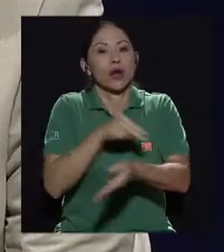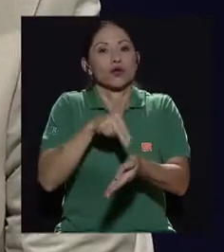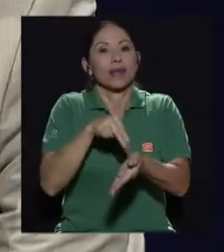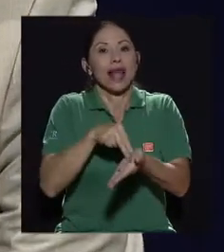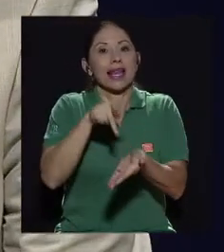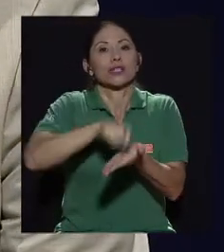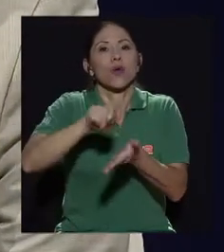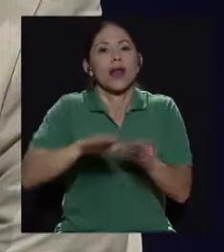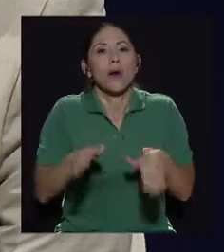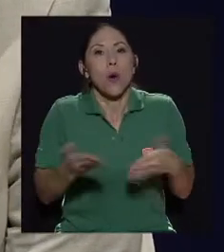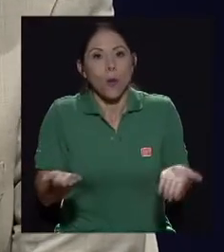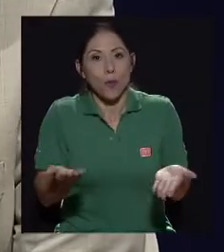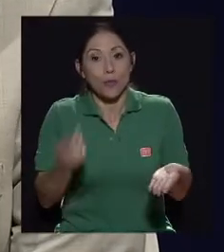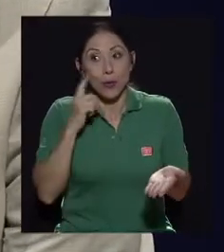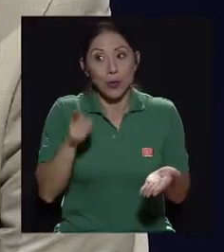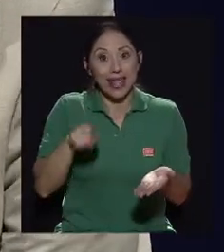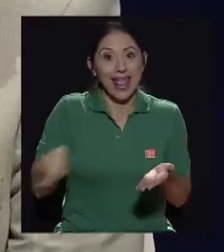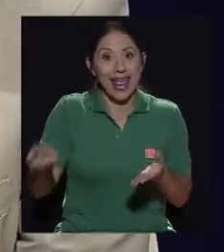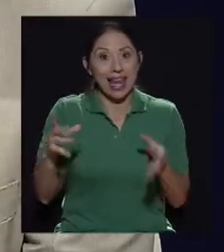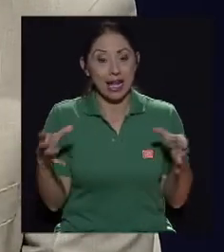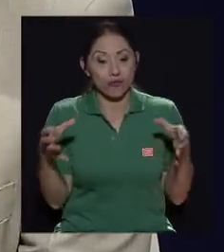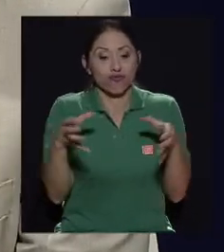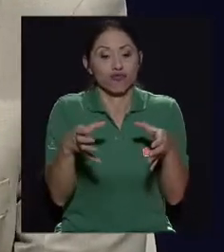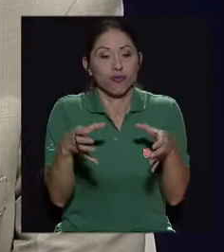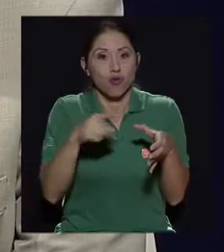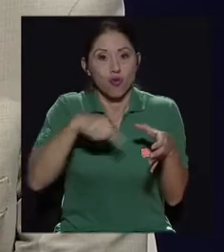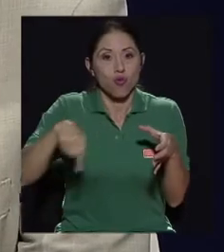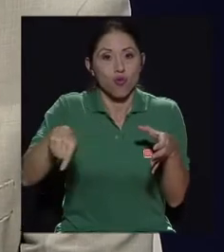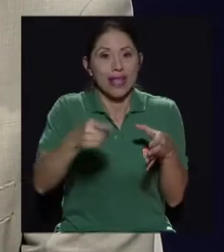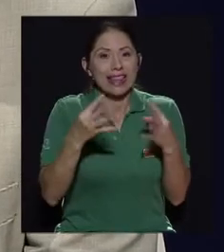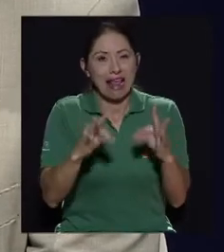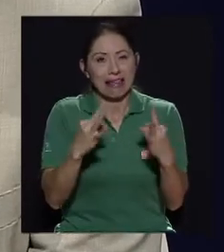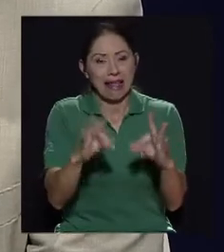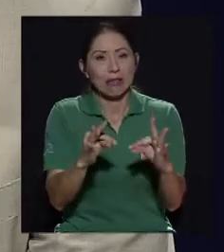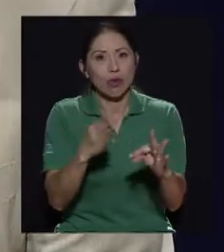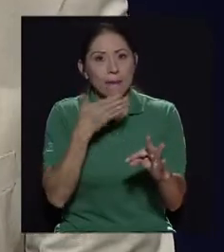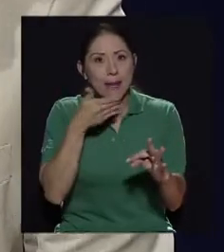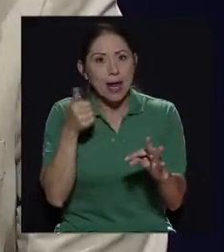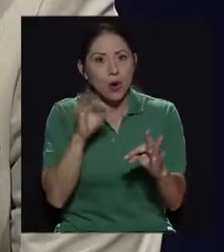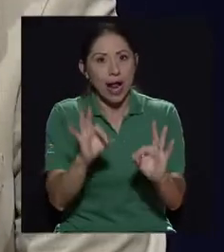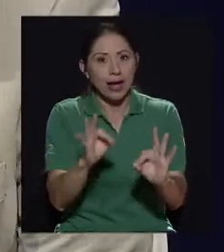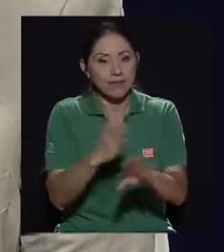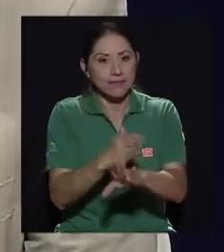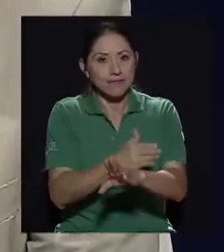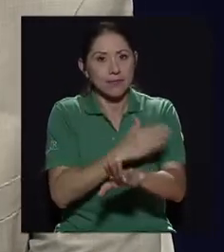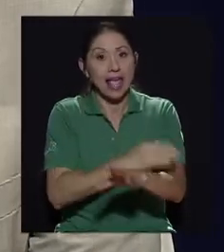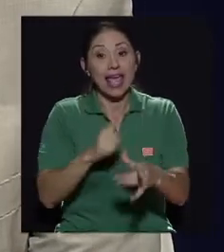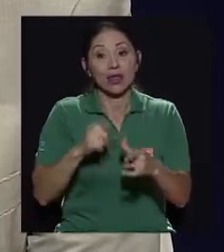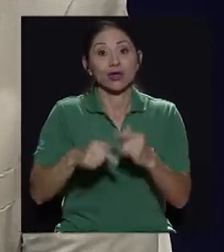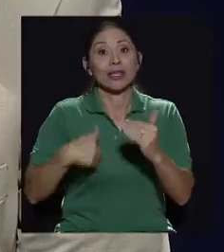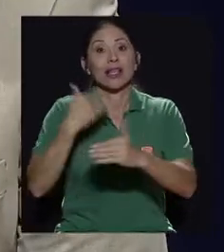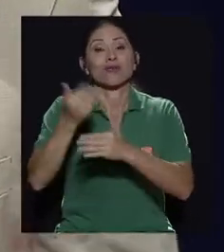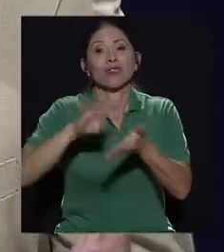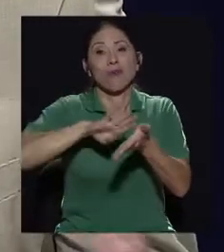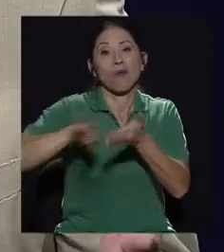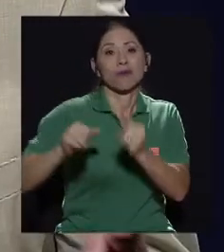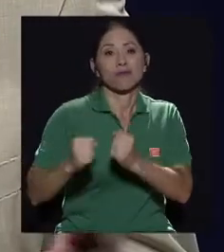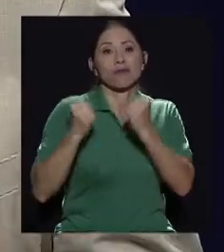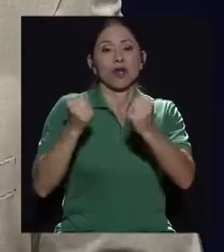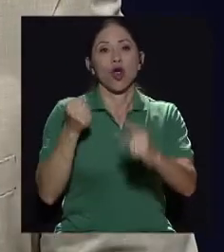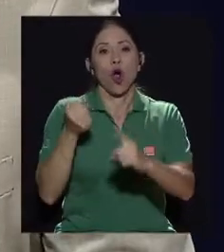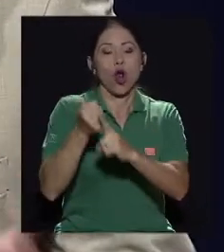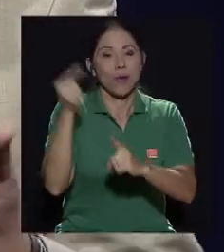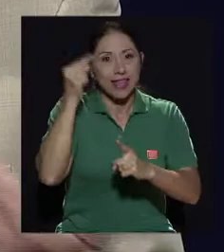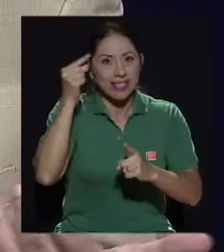porque la idea era parte de una junta de notables que estaba tratando de mejorar el hospital es cuentas cuando han el golpe de estado este uno